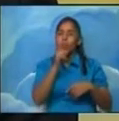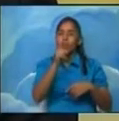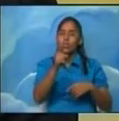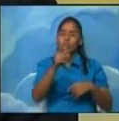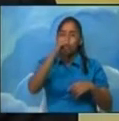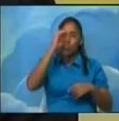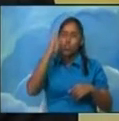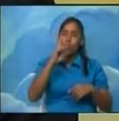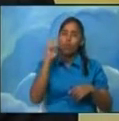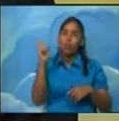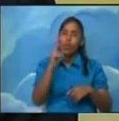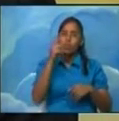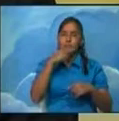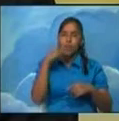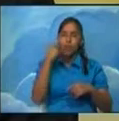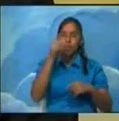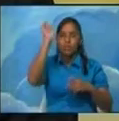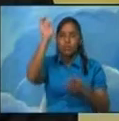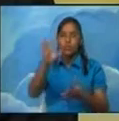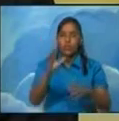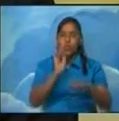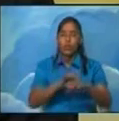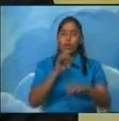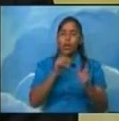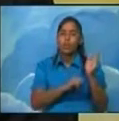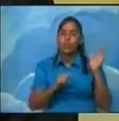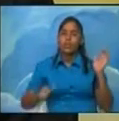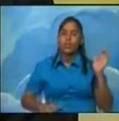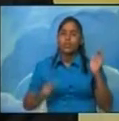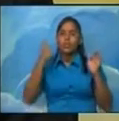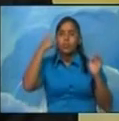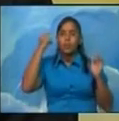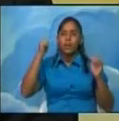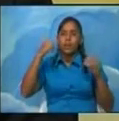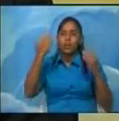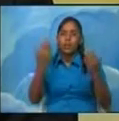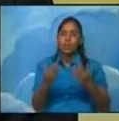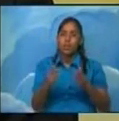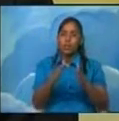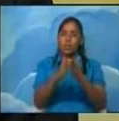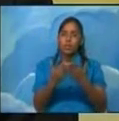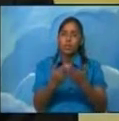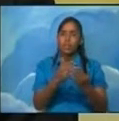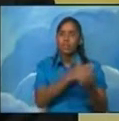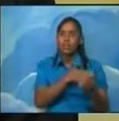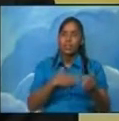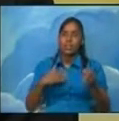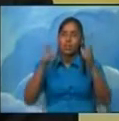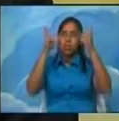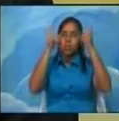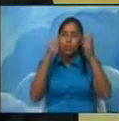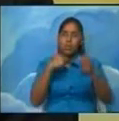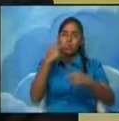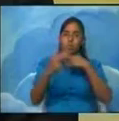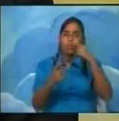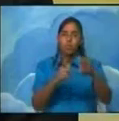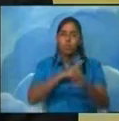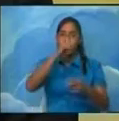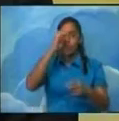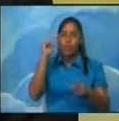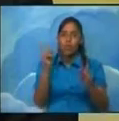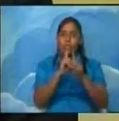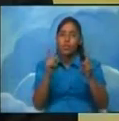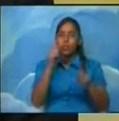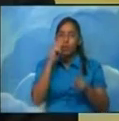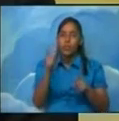Dios, use los labios de mi Padre. Tócalo, Señor, para que nos dé una palabra revelada. Queremos oír voz de Dios y no de